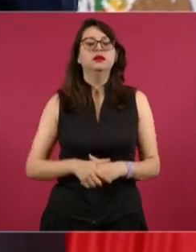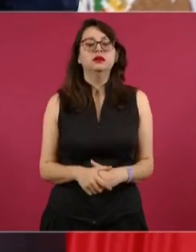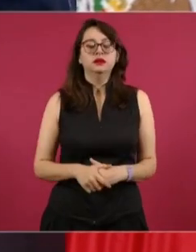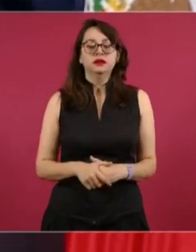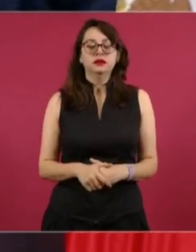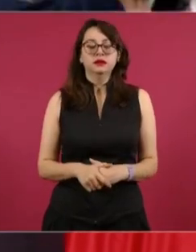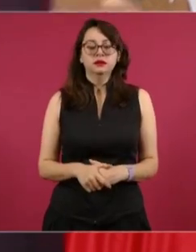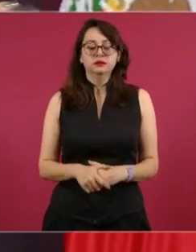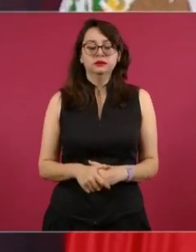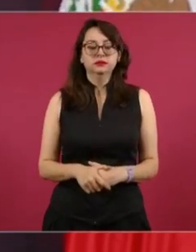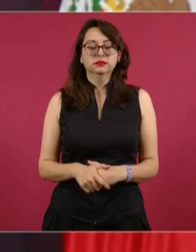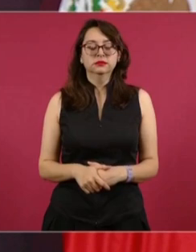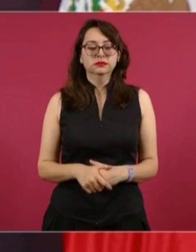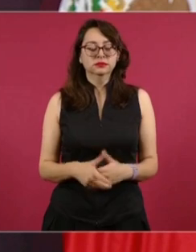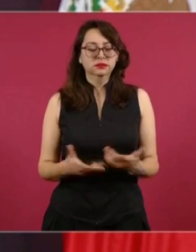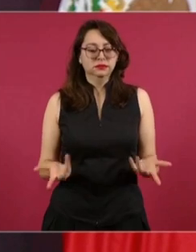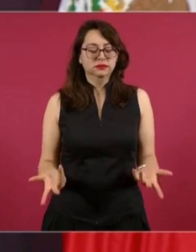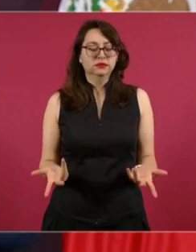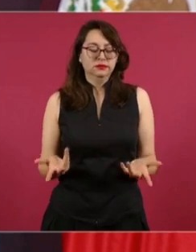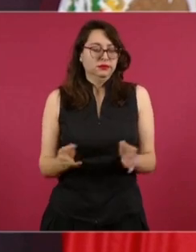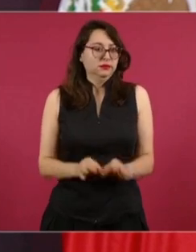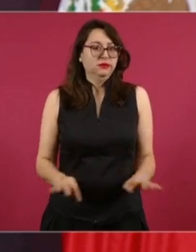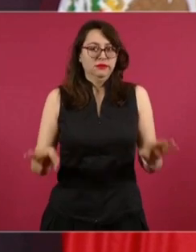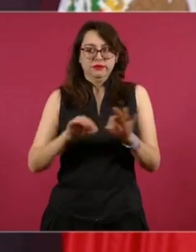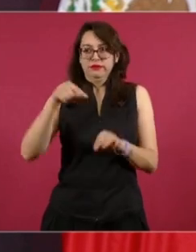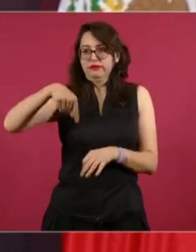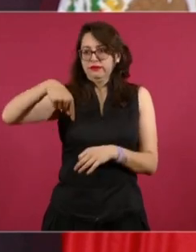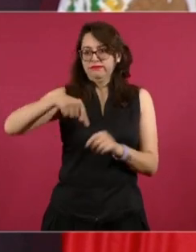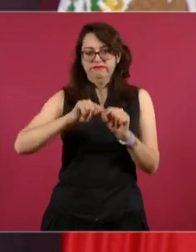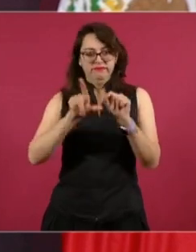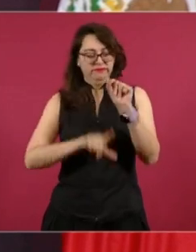su ubicación estratégica.